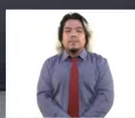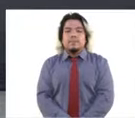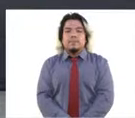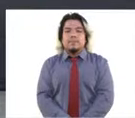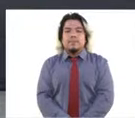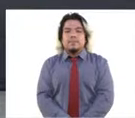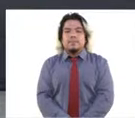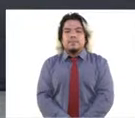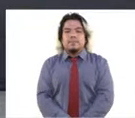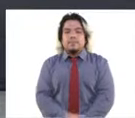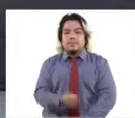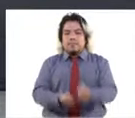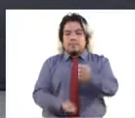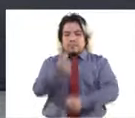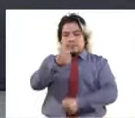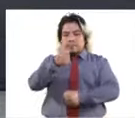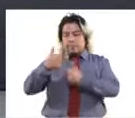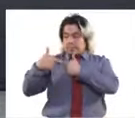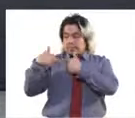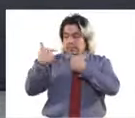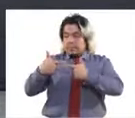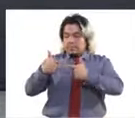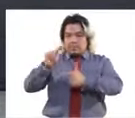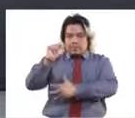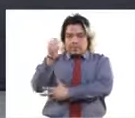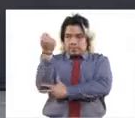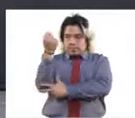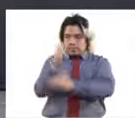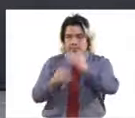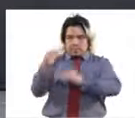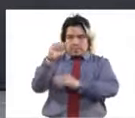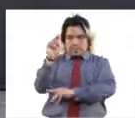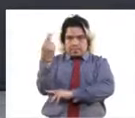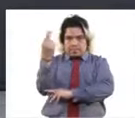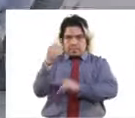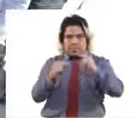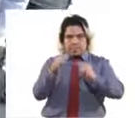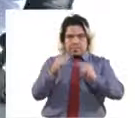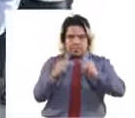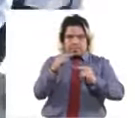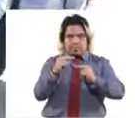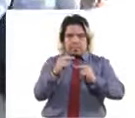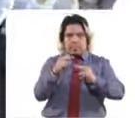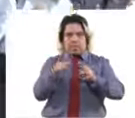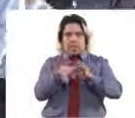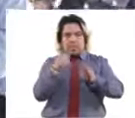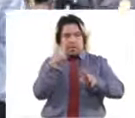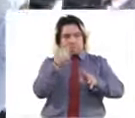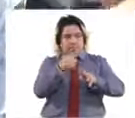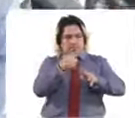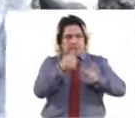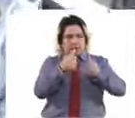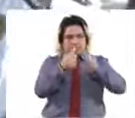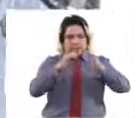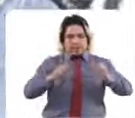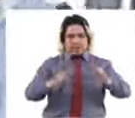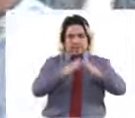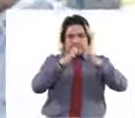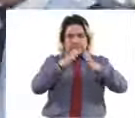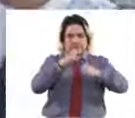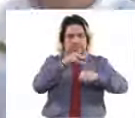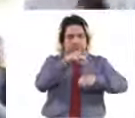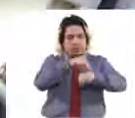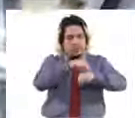De la primera generación de técnico superior universitario en emergencias médicas prehospitalarias y